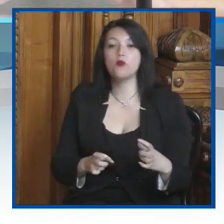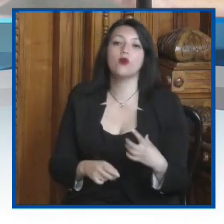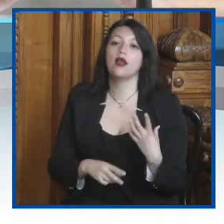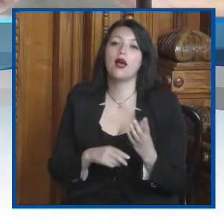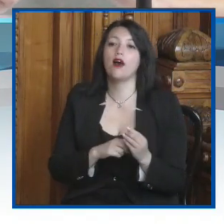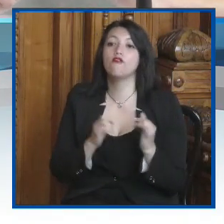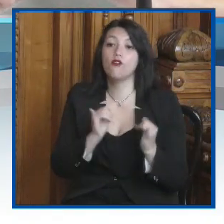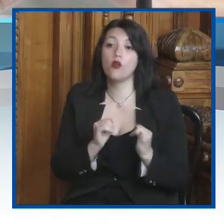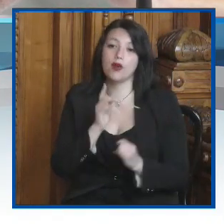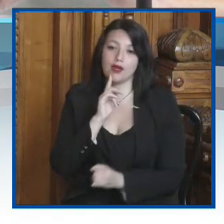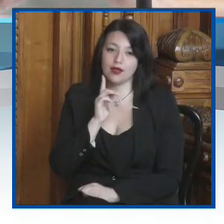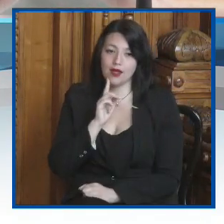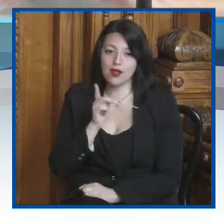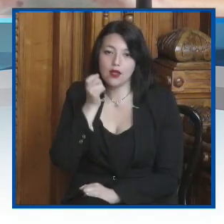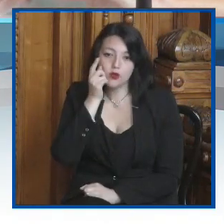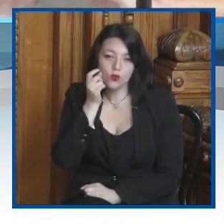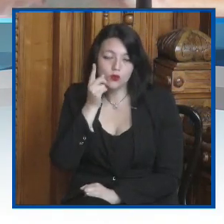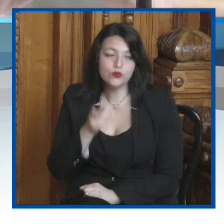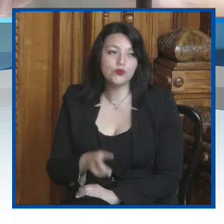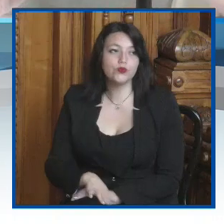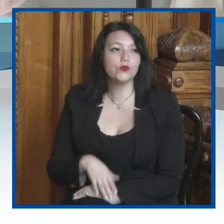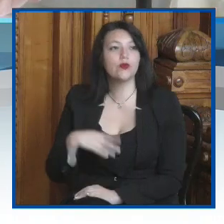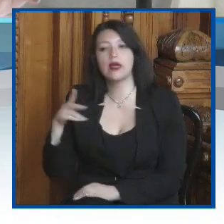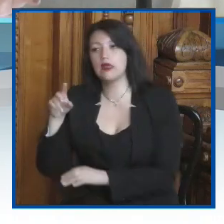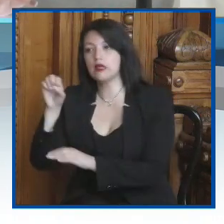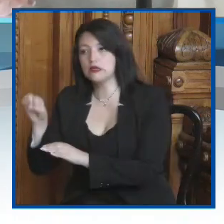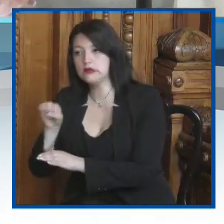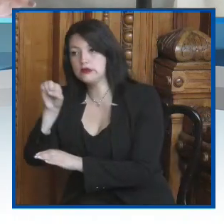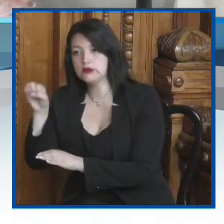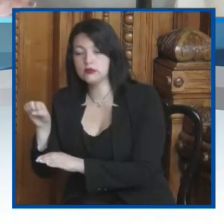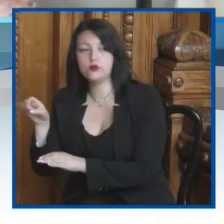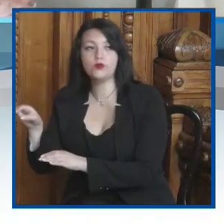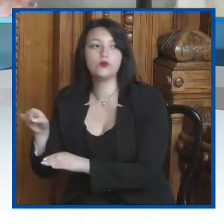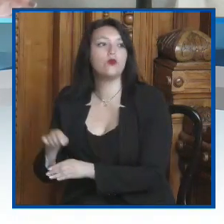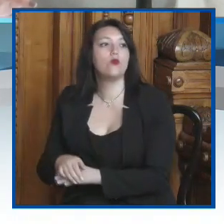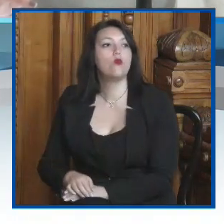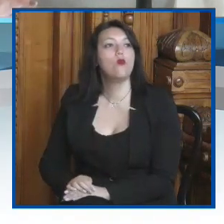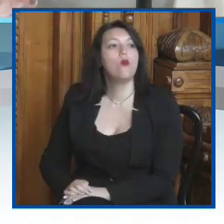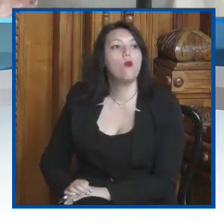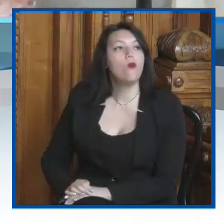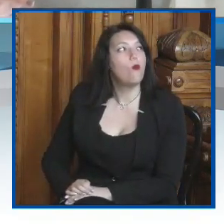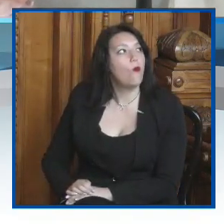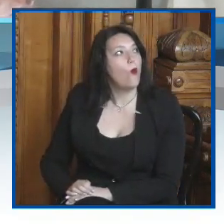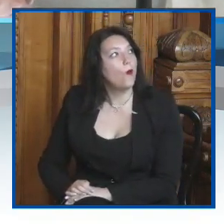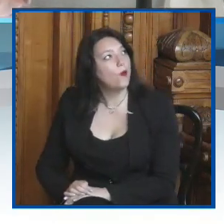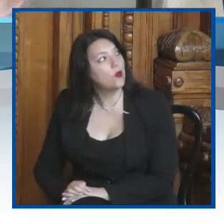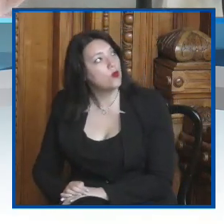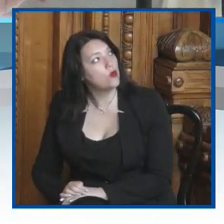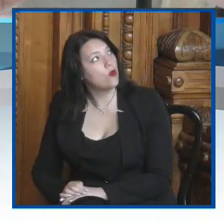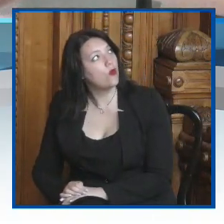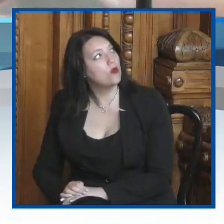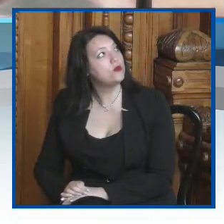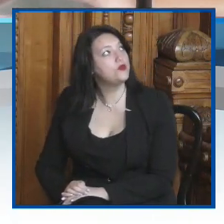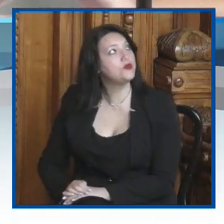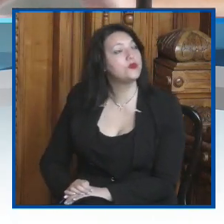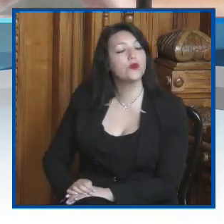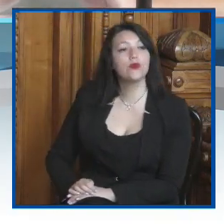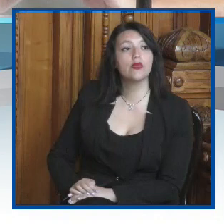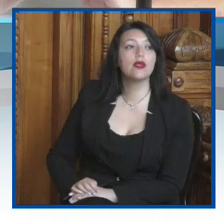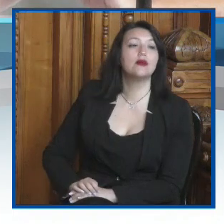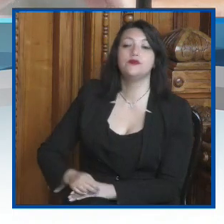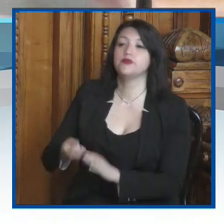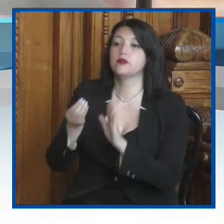Instagram, en Instagram. En la cuenta de Twitter tenemos la posibilidad de tener un repositorio de